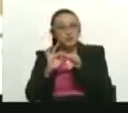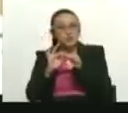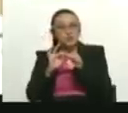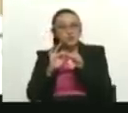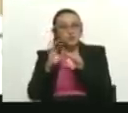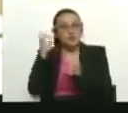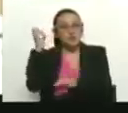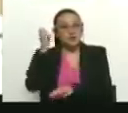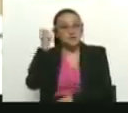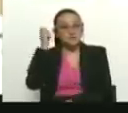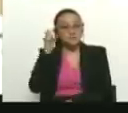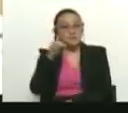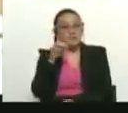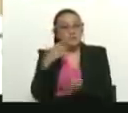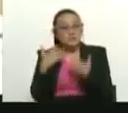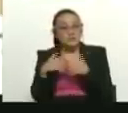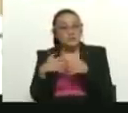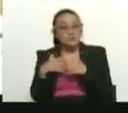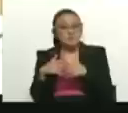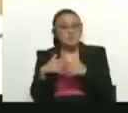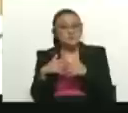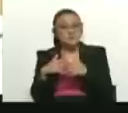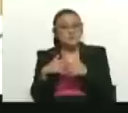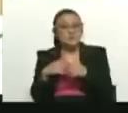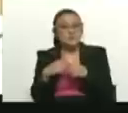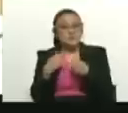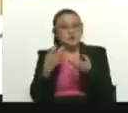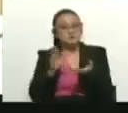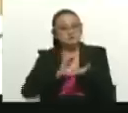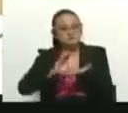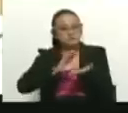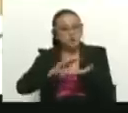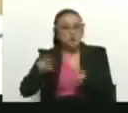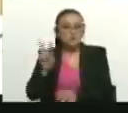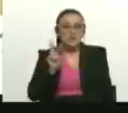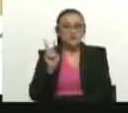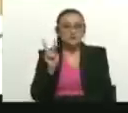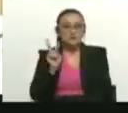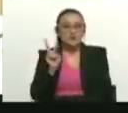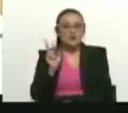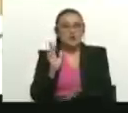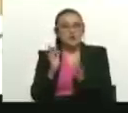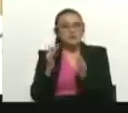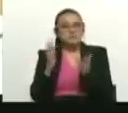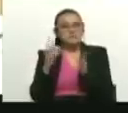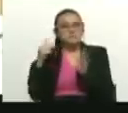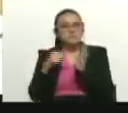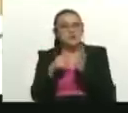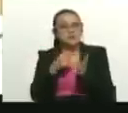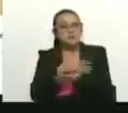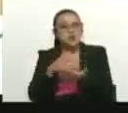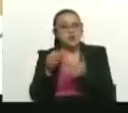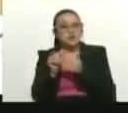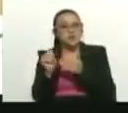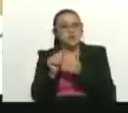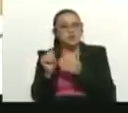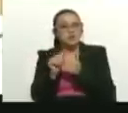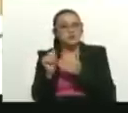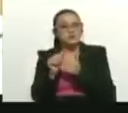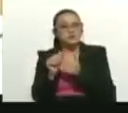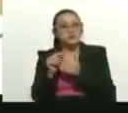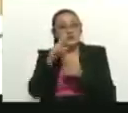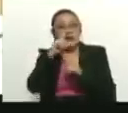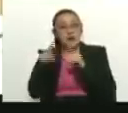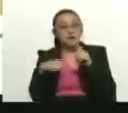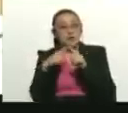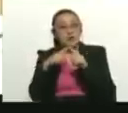Es una empresa que le daba dividendos a Venezuela por el orden de los 1.000 millones de dólares